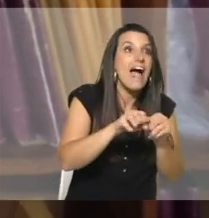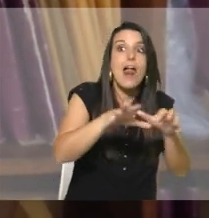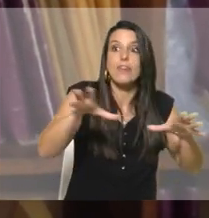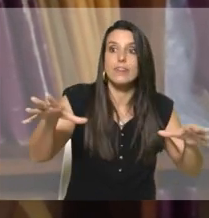tipo